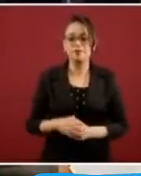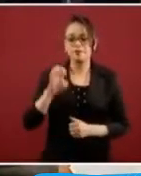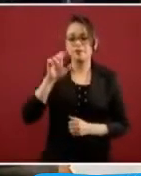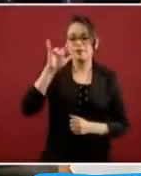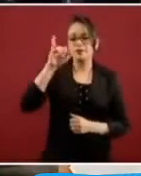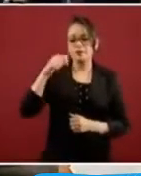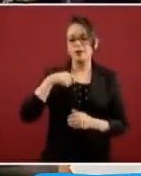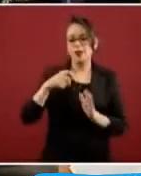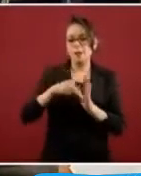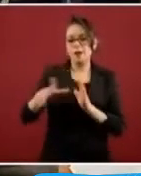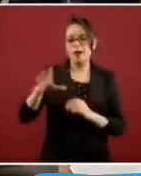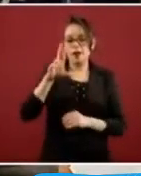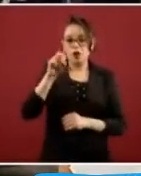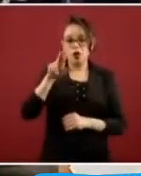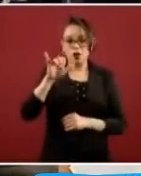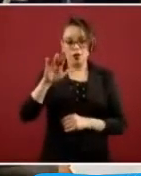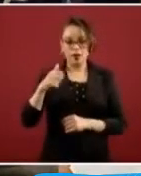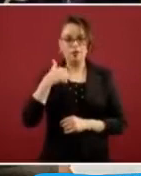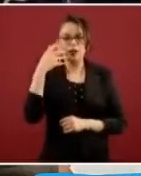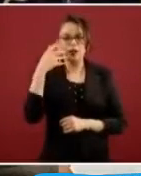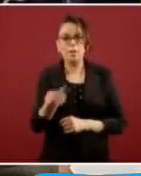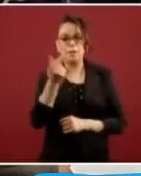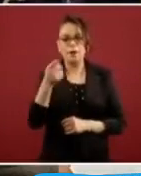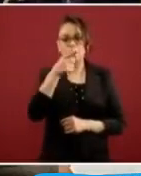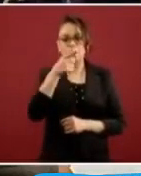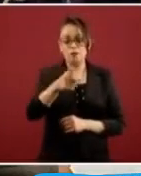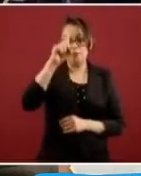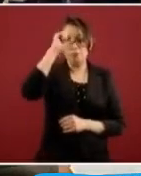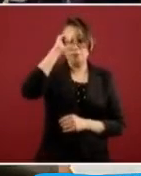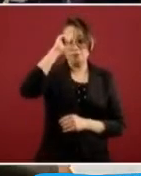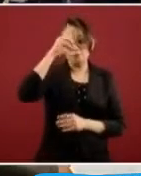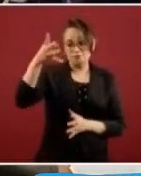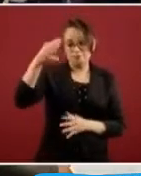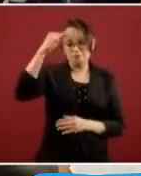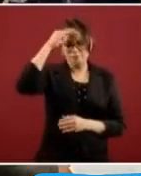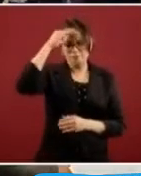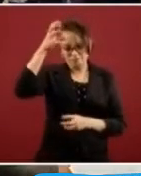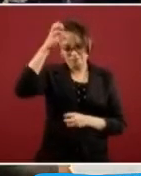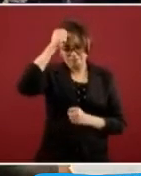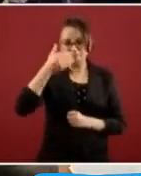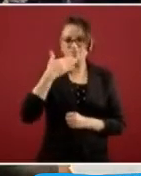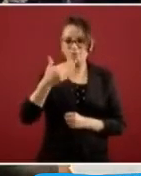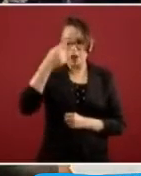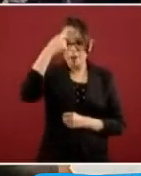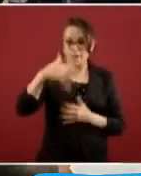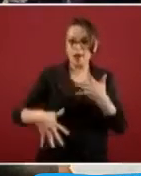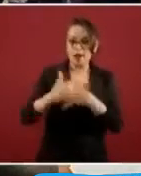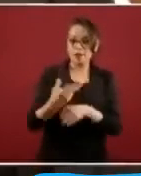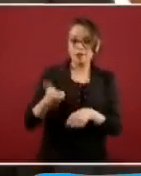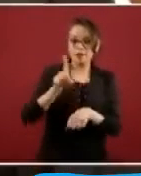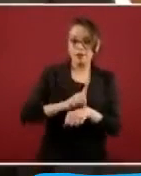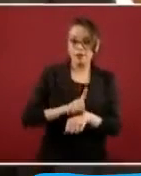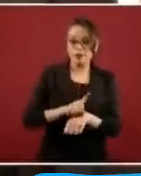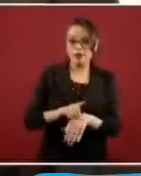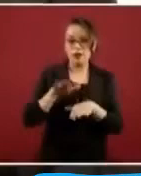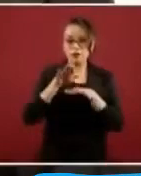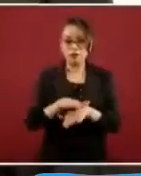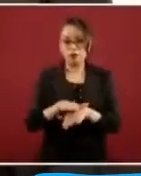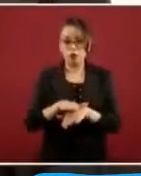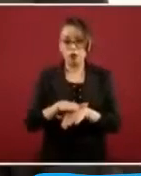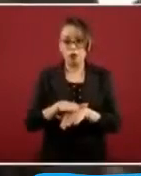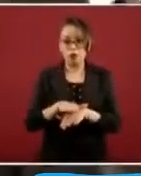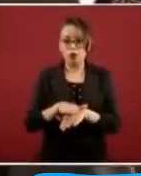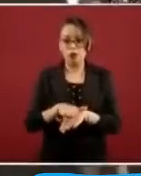Crónica. Preguntarle, en esta reflexión que usted hace de estos 15 días sobre las medidas tomadas, ¿concluye usted